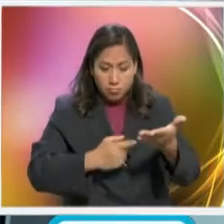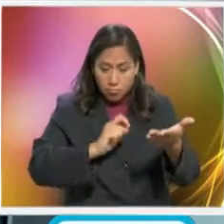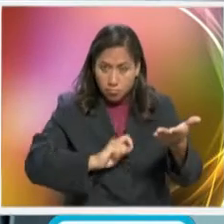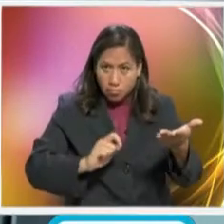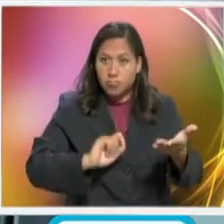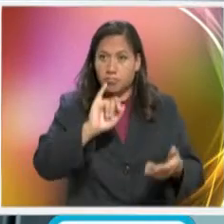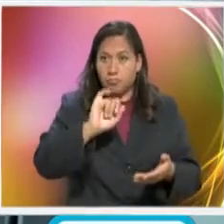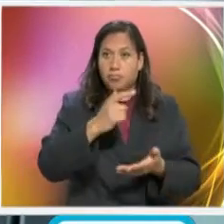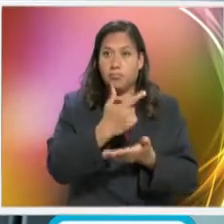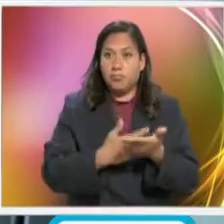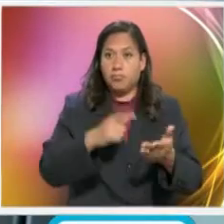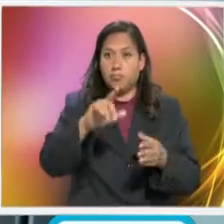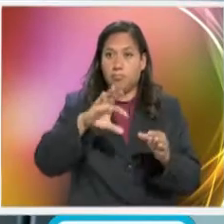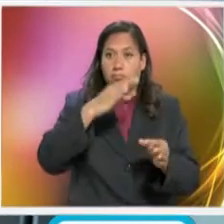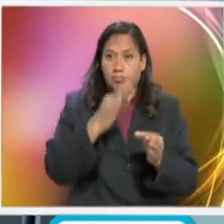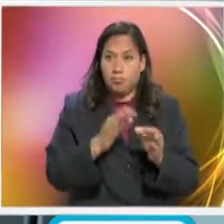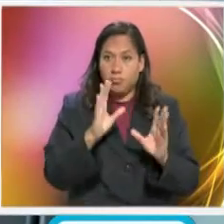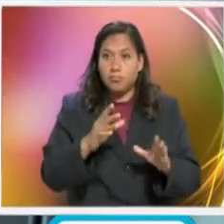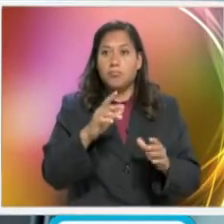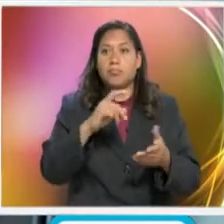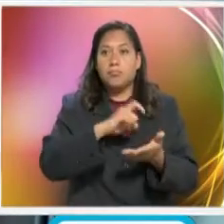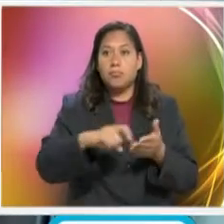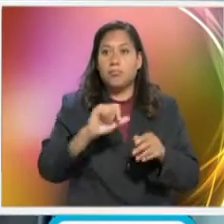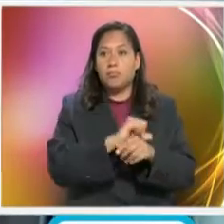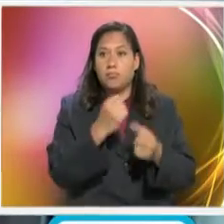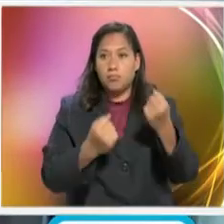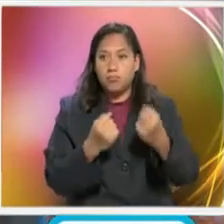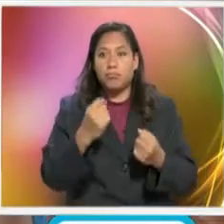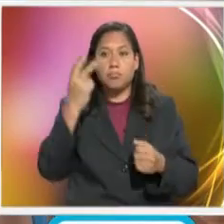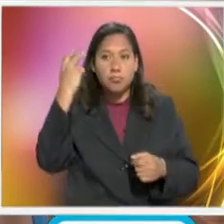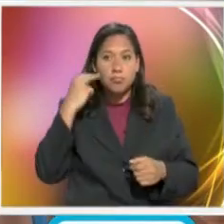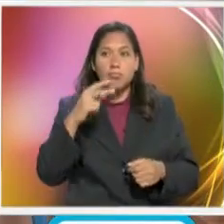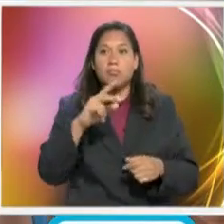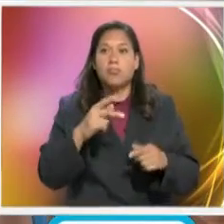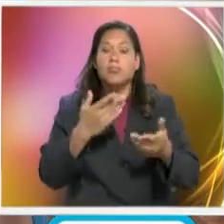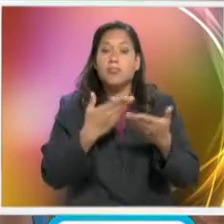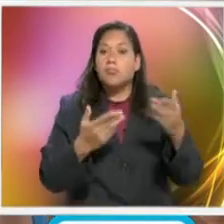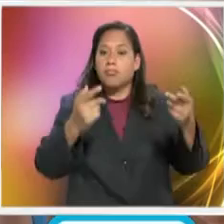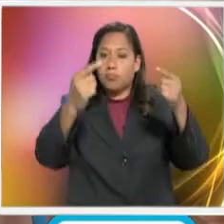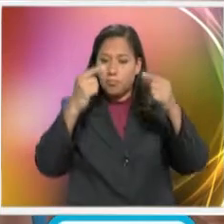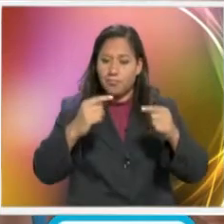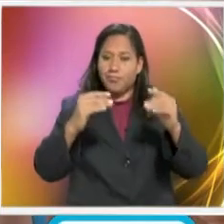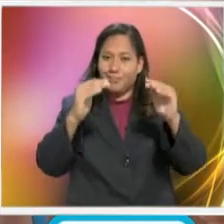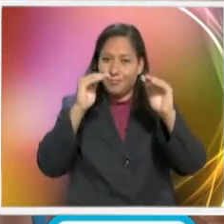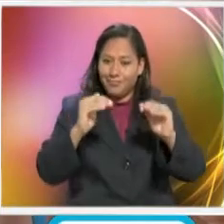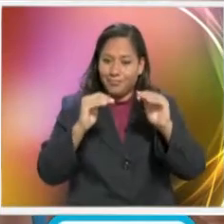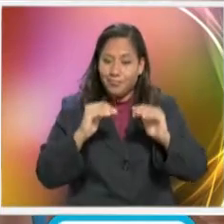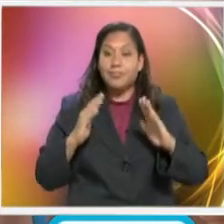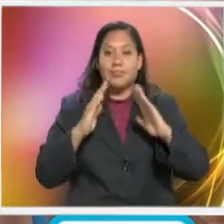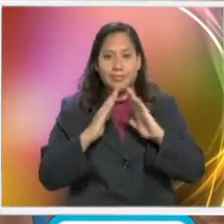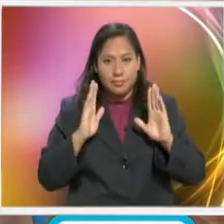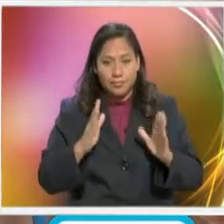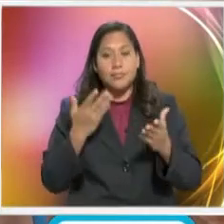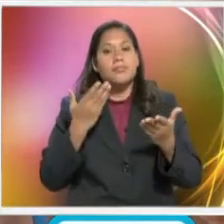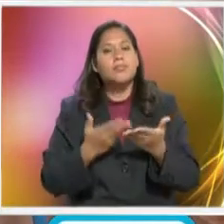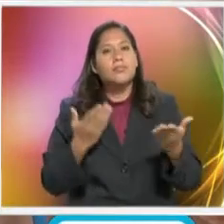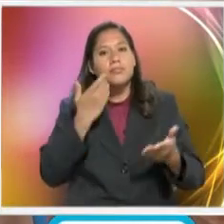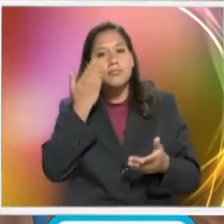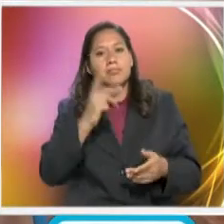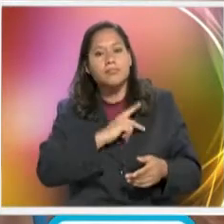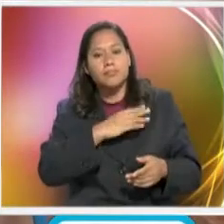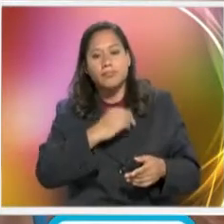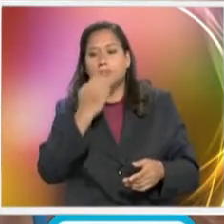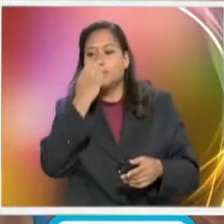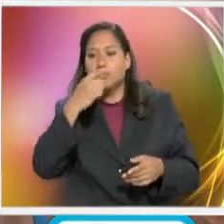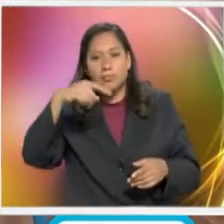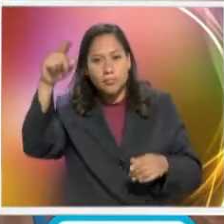que ya cumpliste, ya te compraste el coche y hiciste el viaje, bueno, pues hay que seguir con la siguiente, ¿no? Muy bien. Sí. Tienes lo de la casa, pero ahora quieres también mandar a tus hijos a la